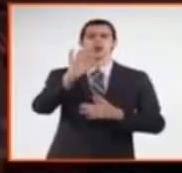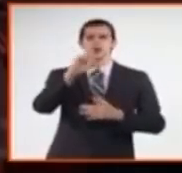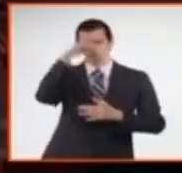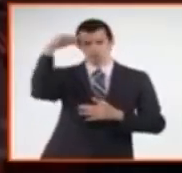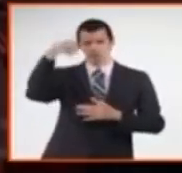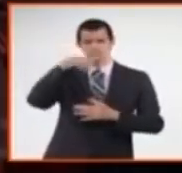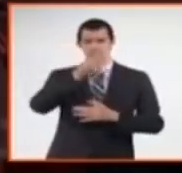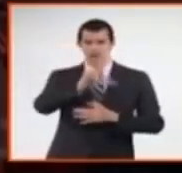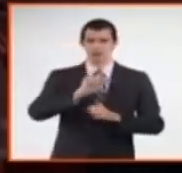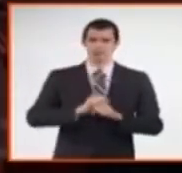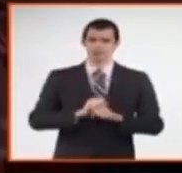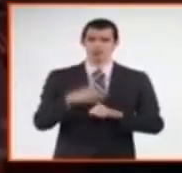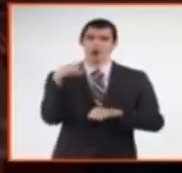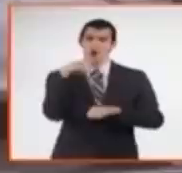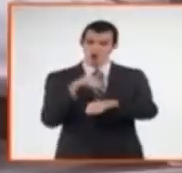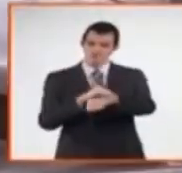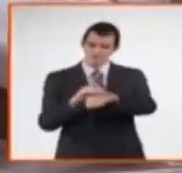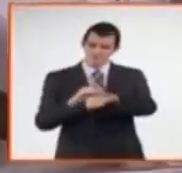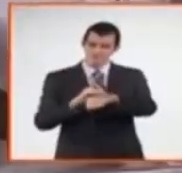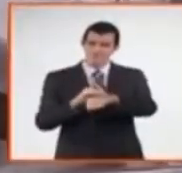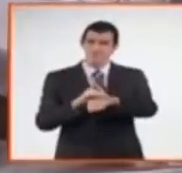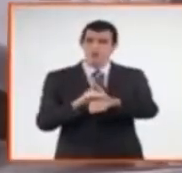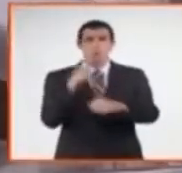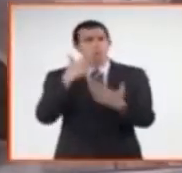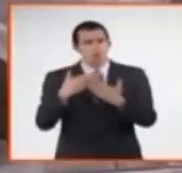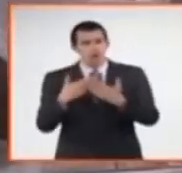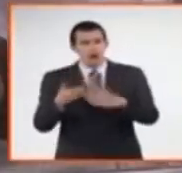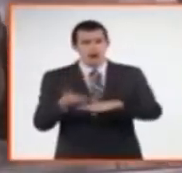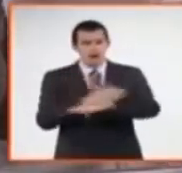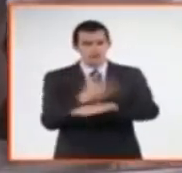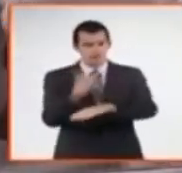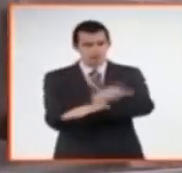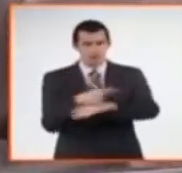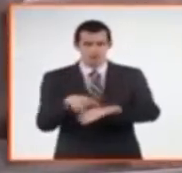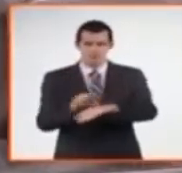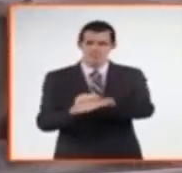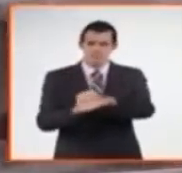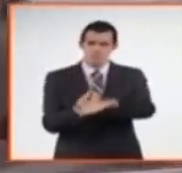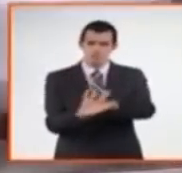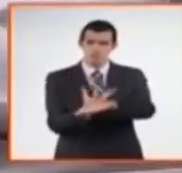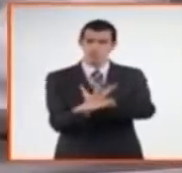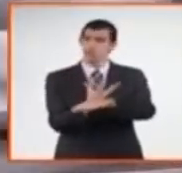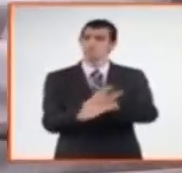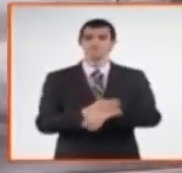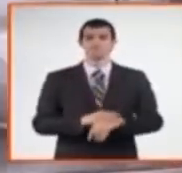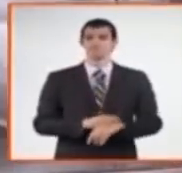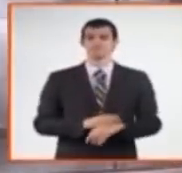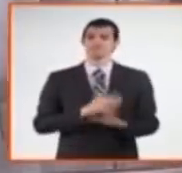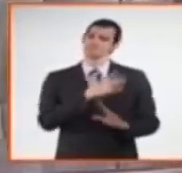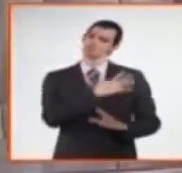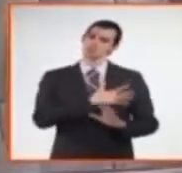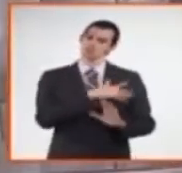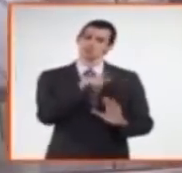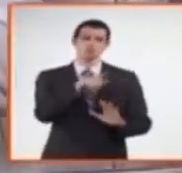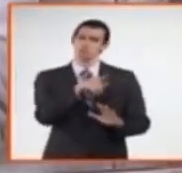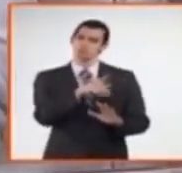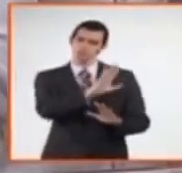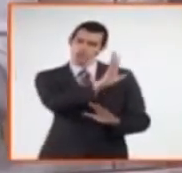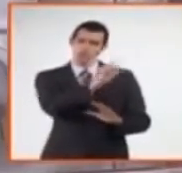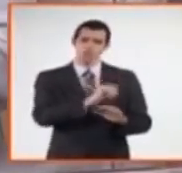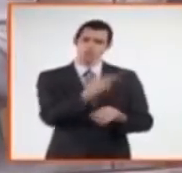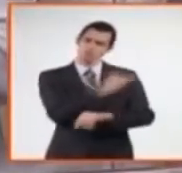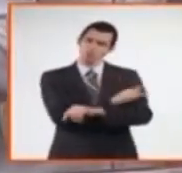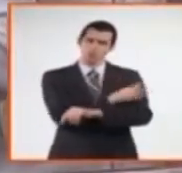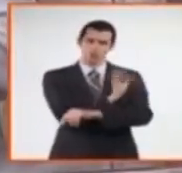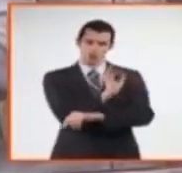entonces además de eso hay población que fue vacuna hace un poco más de tiempo y bueno o están también los